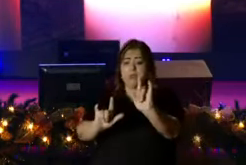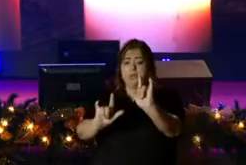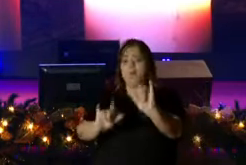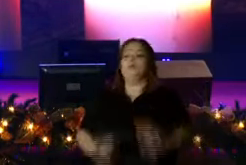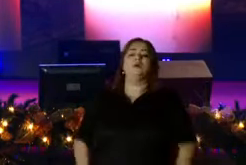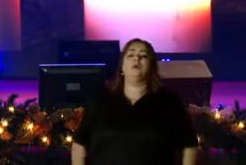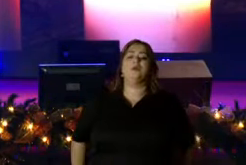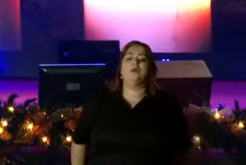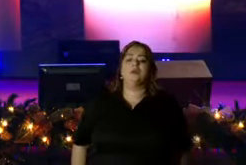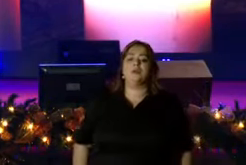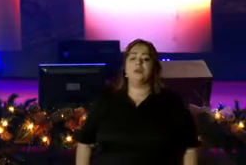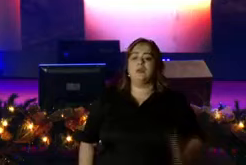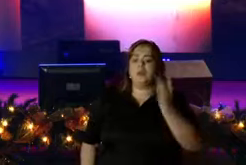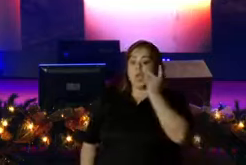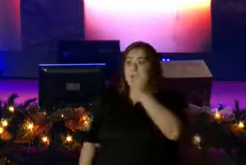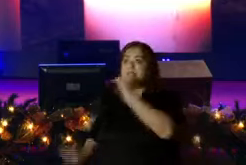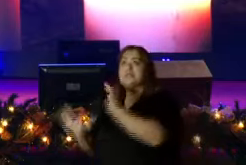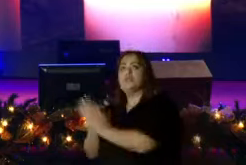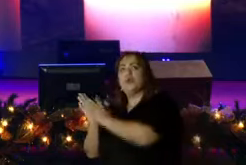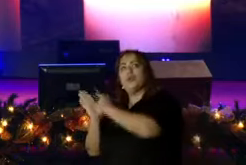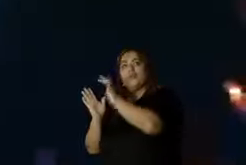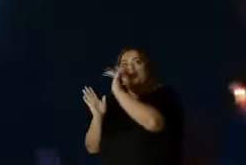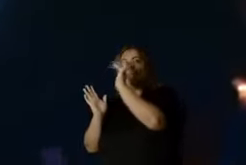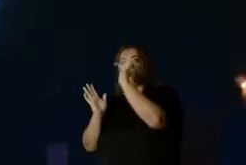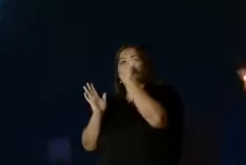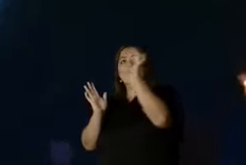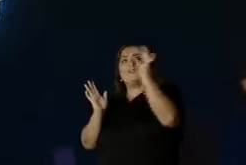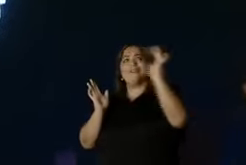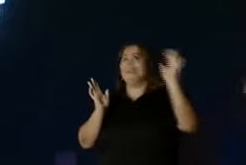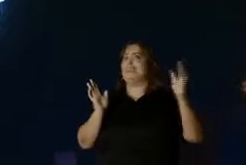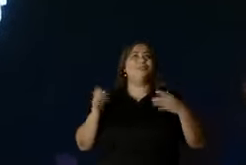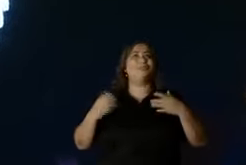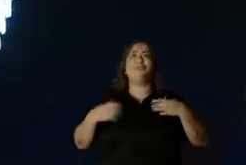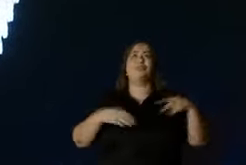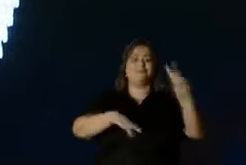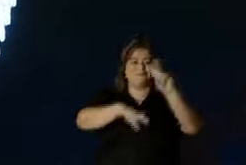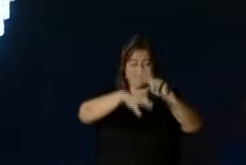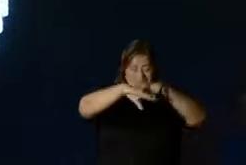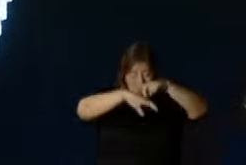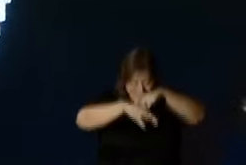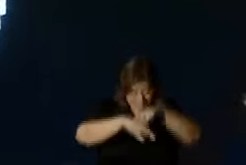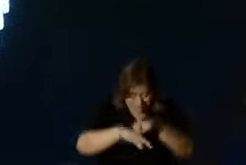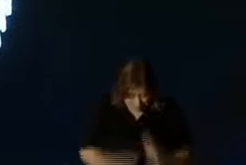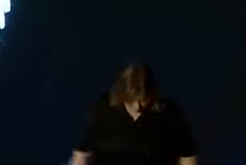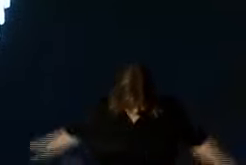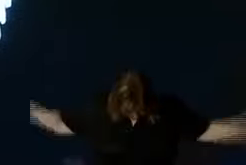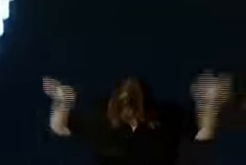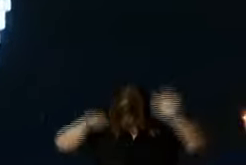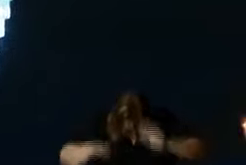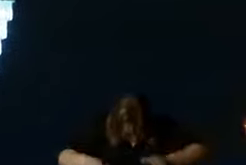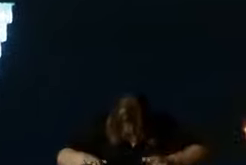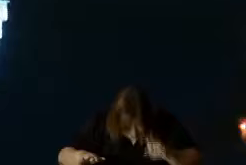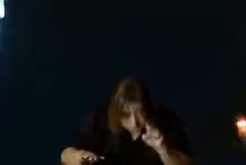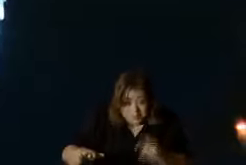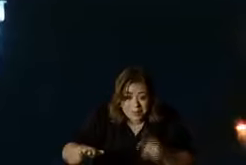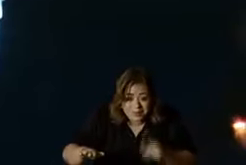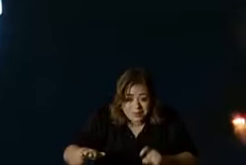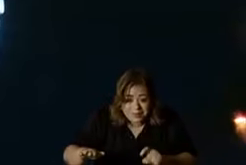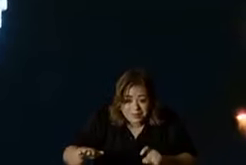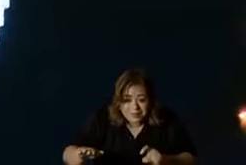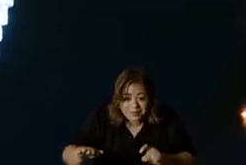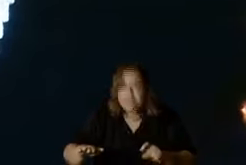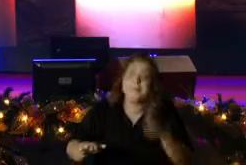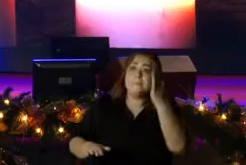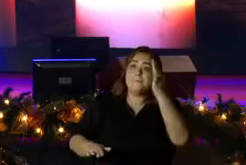amor. He visto su gloria, caí de rodillas, tuve que adorarle, pues no resistía